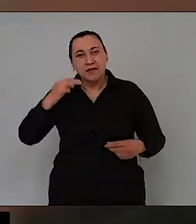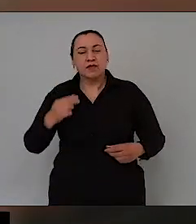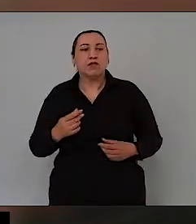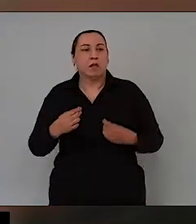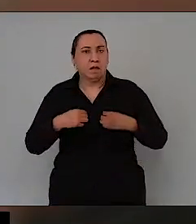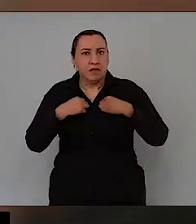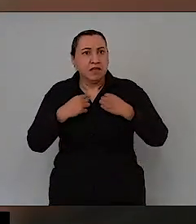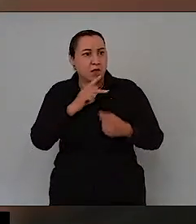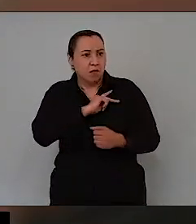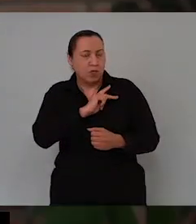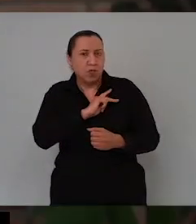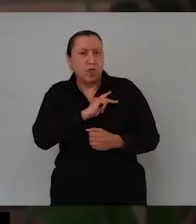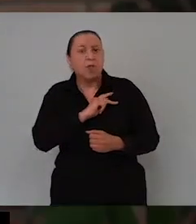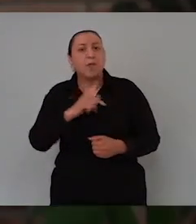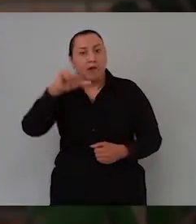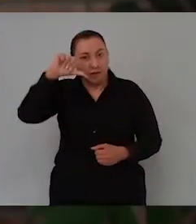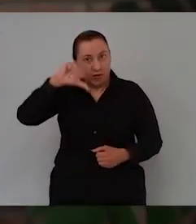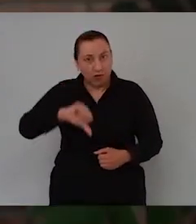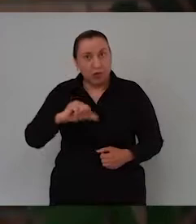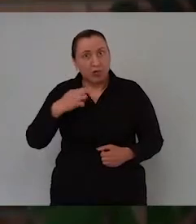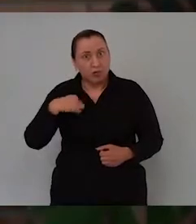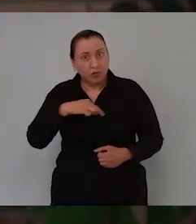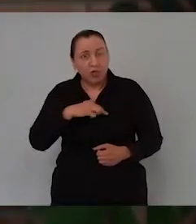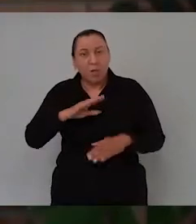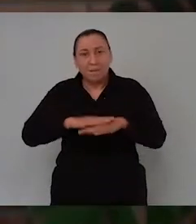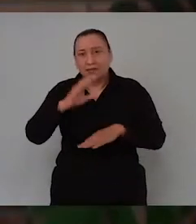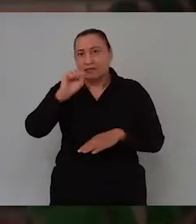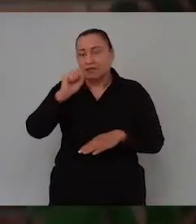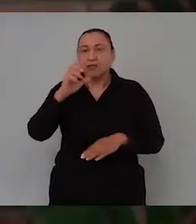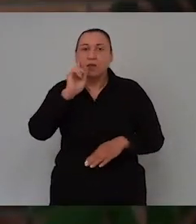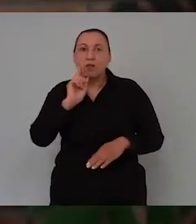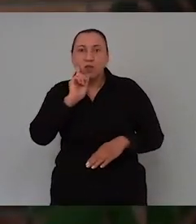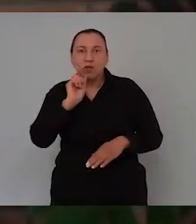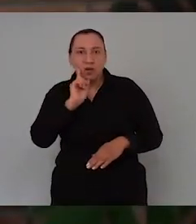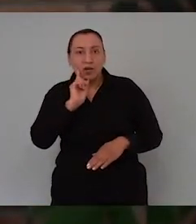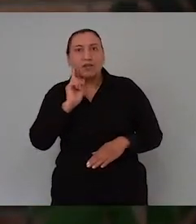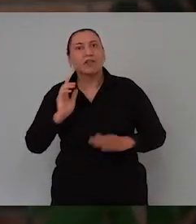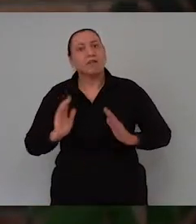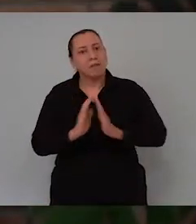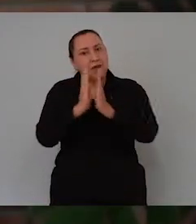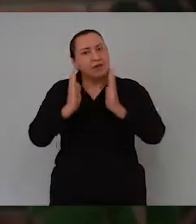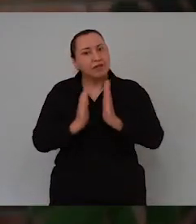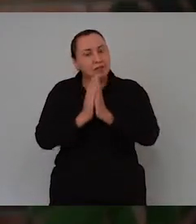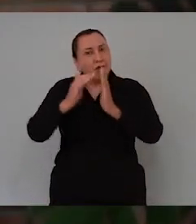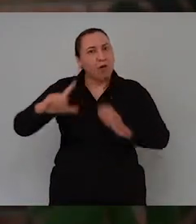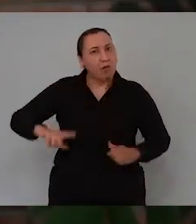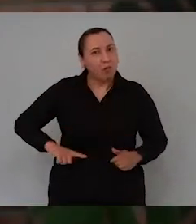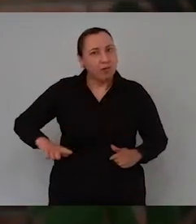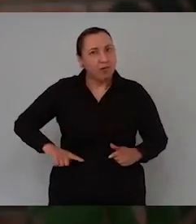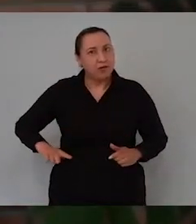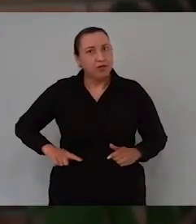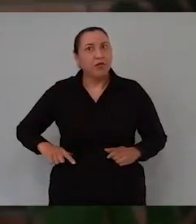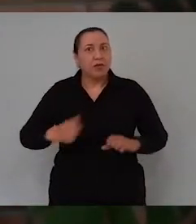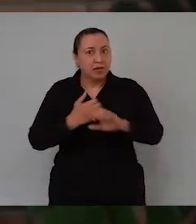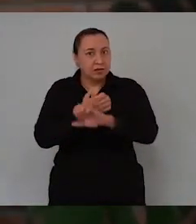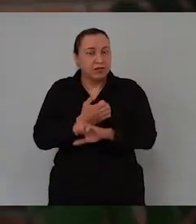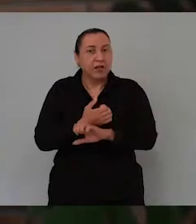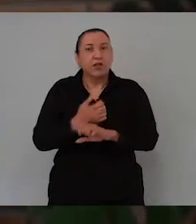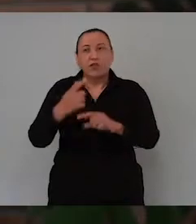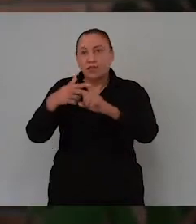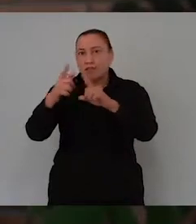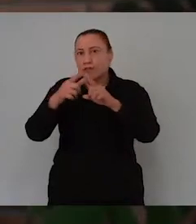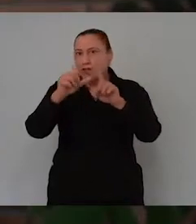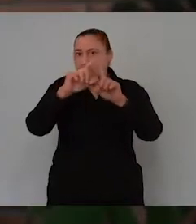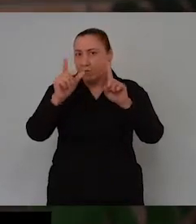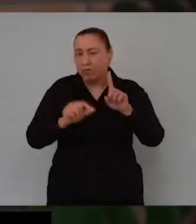mujeres que dieron su pensamiento e incluso su vida para que hoy seamos más de 60 mujeres las que aspiramos a gobernar